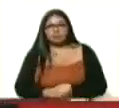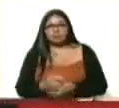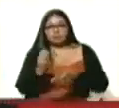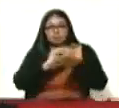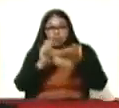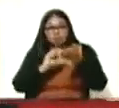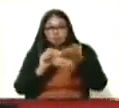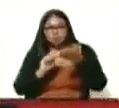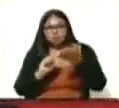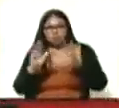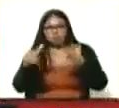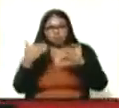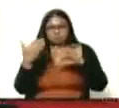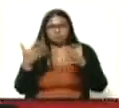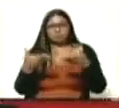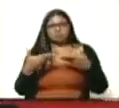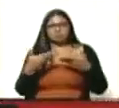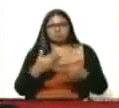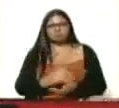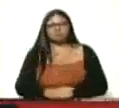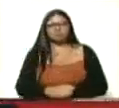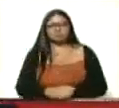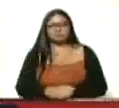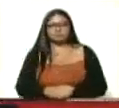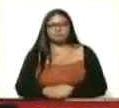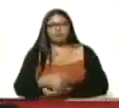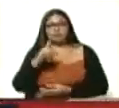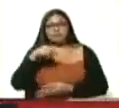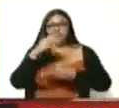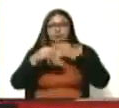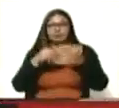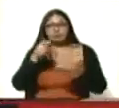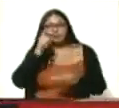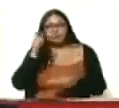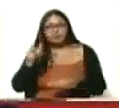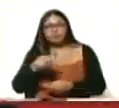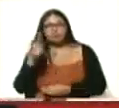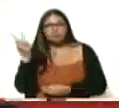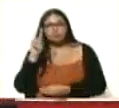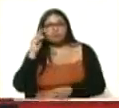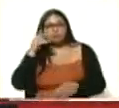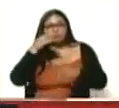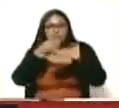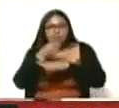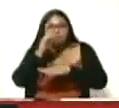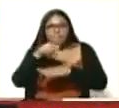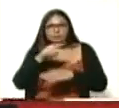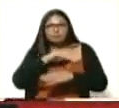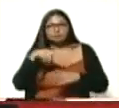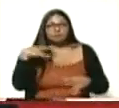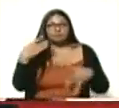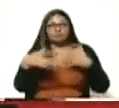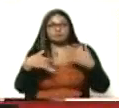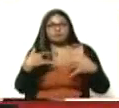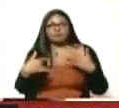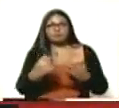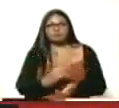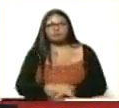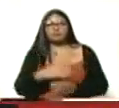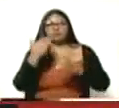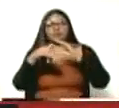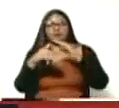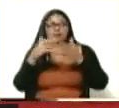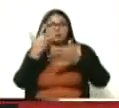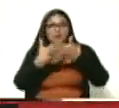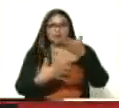manuscritas, y así nos hacen llegar las cartas. Pero así también lo ha hecho con el pueblo de Venezuela, porque el pueblo se ha abocado también en nuestras actividades a mandarle cartas,